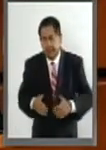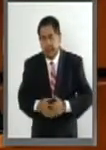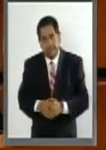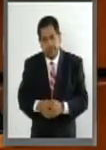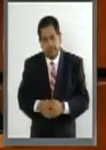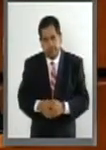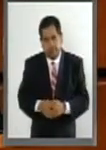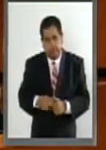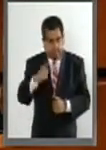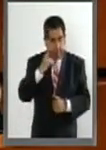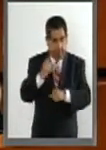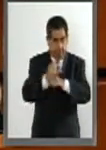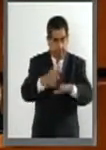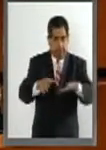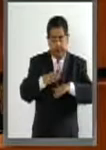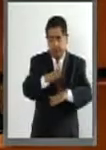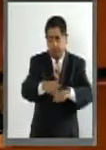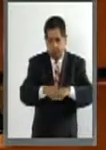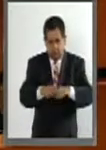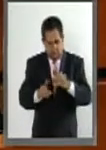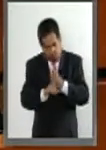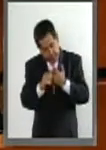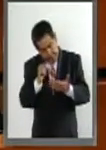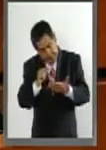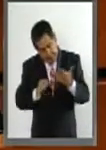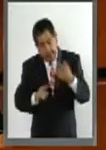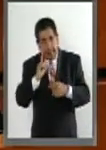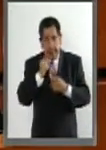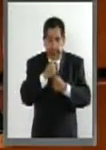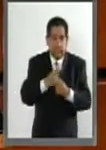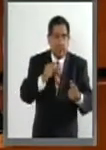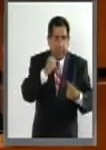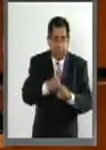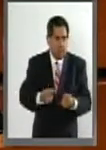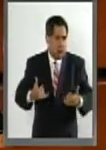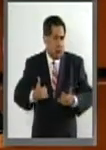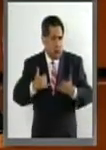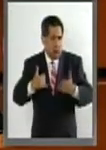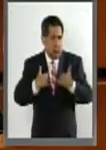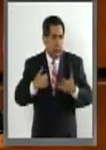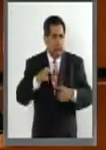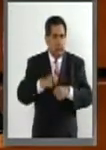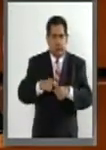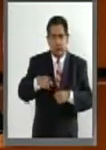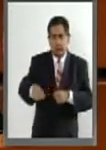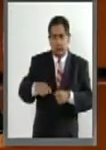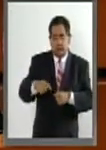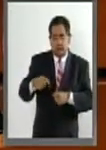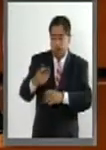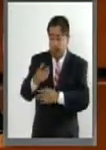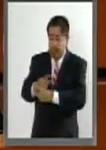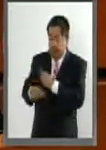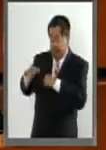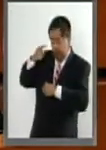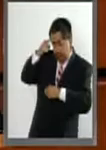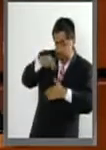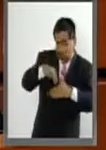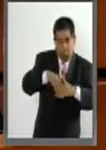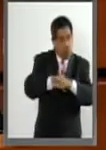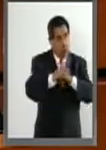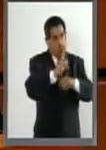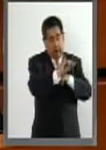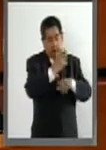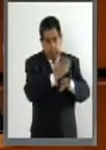el informe sobre la problemática de niñas, niños y adolescentes en su tránsito por México y